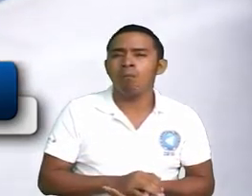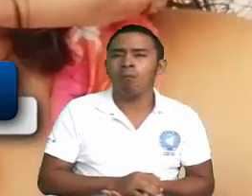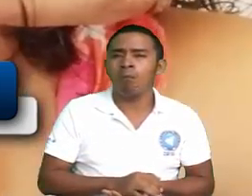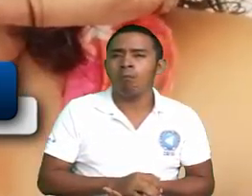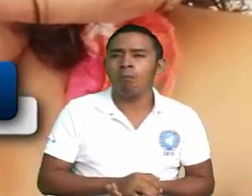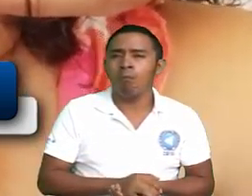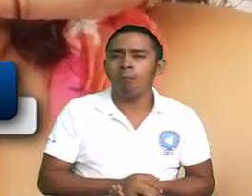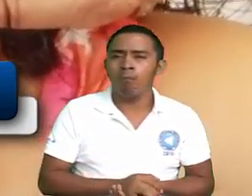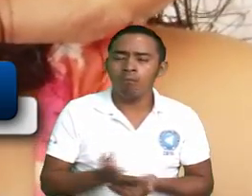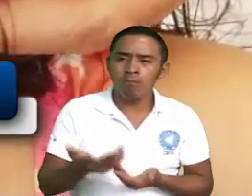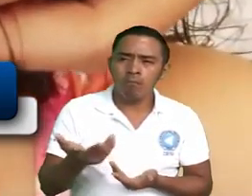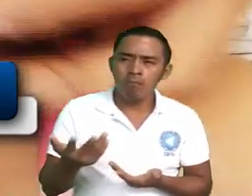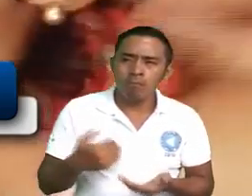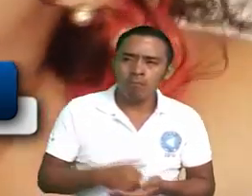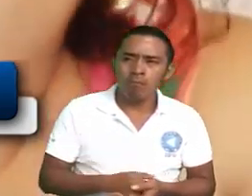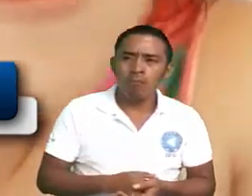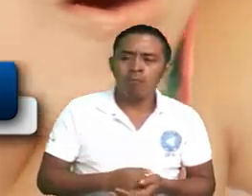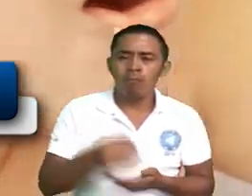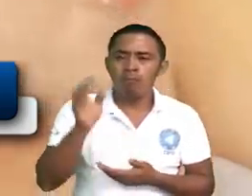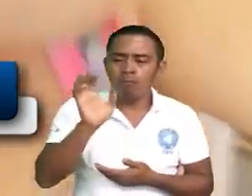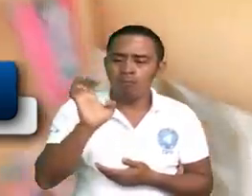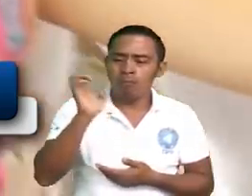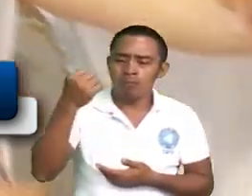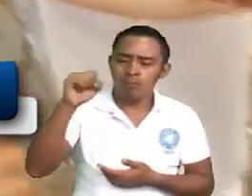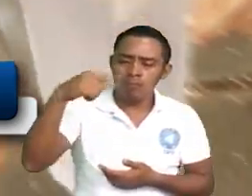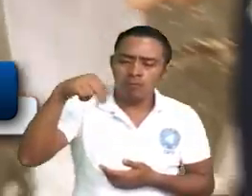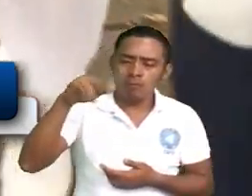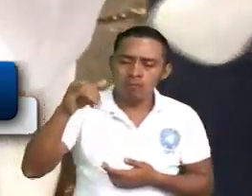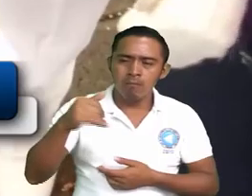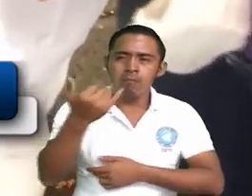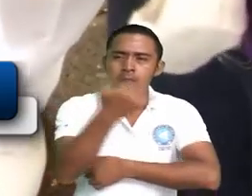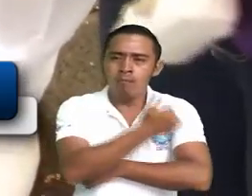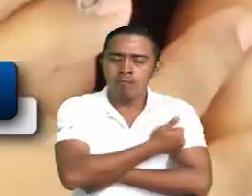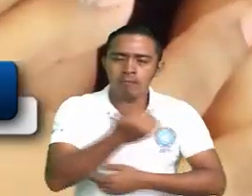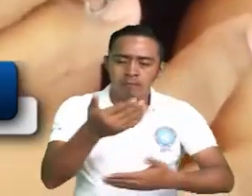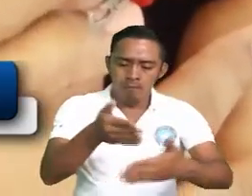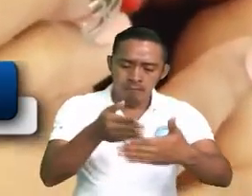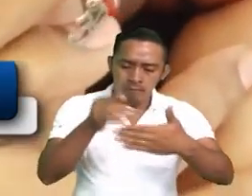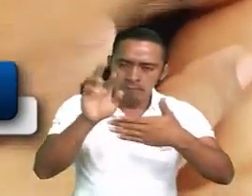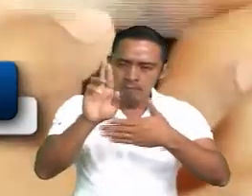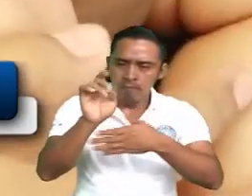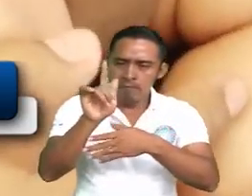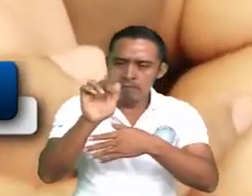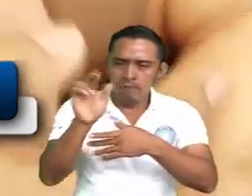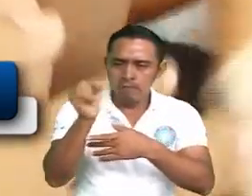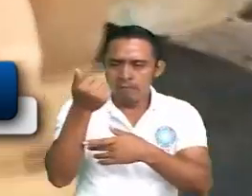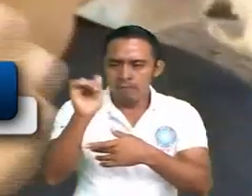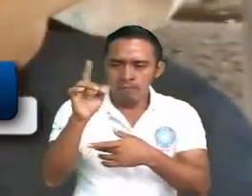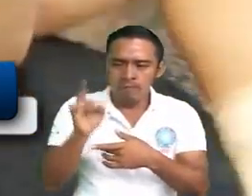vacuna retrasado, si no me equivoco. ¿Cómo se puede